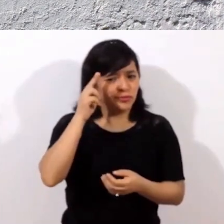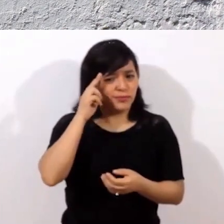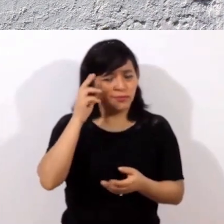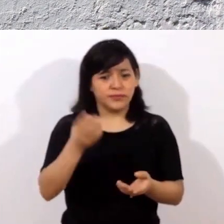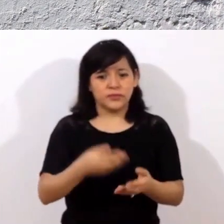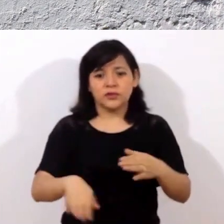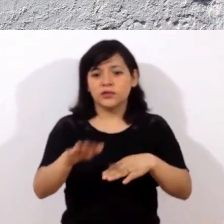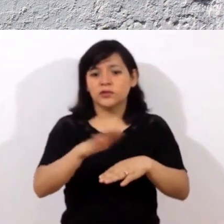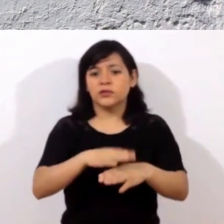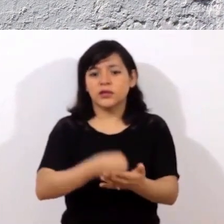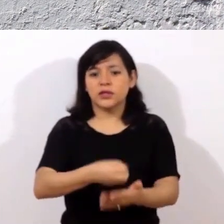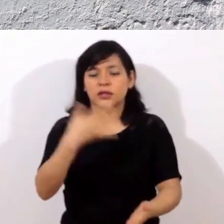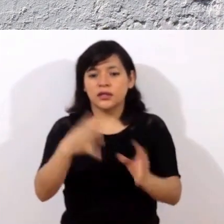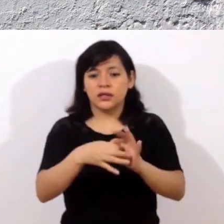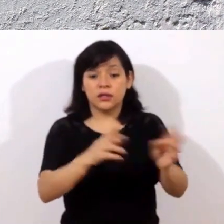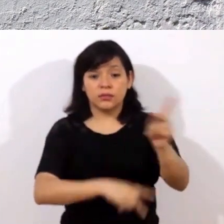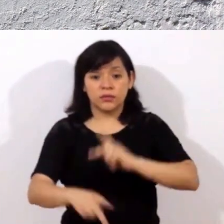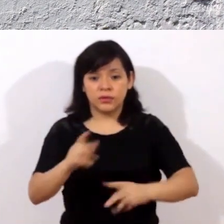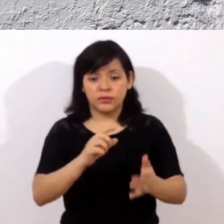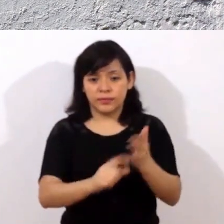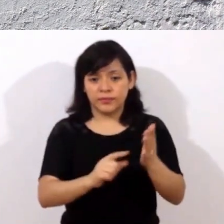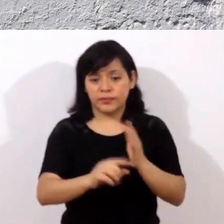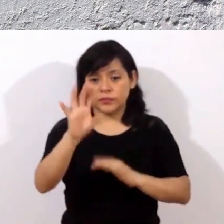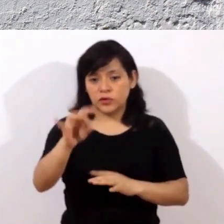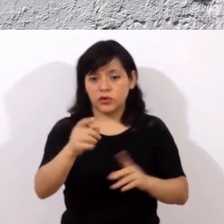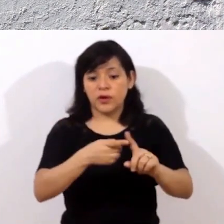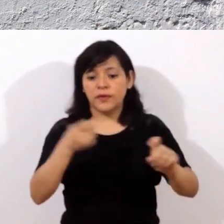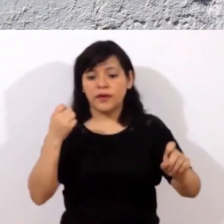sobre las riquezas del pueblo. Versículo 8. Del